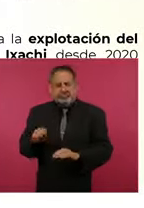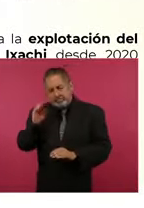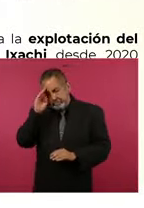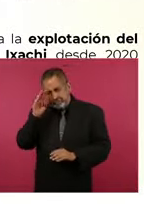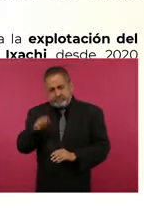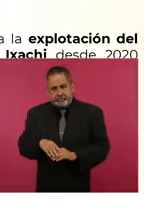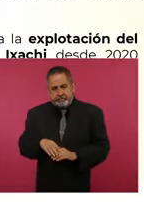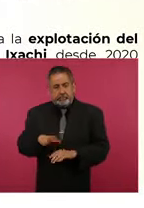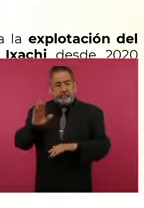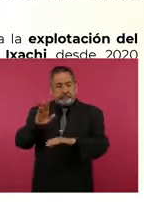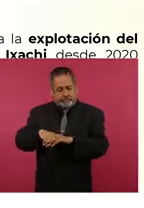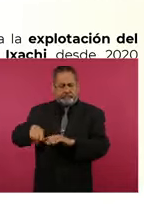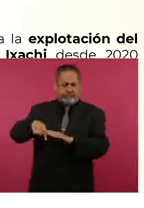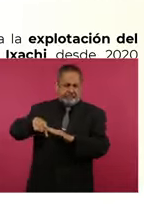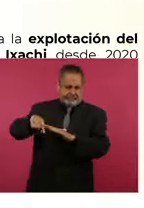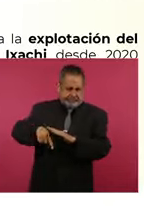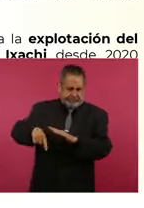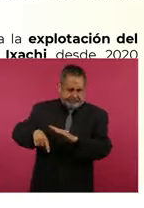Se perforó más